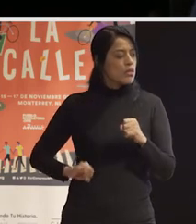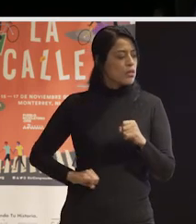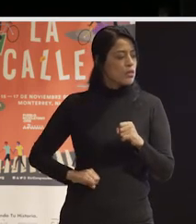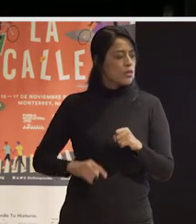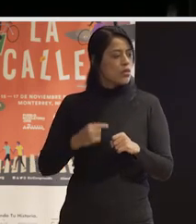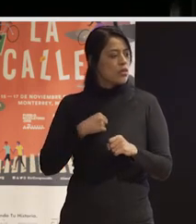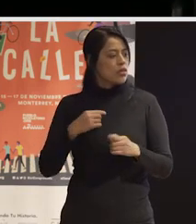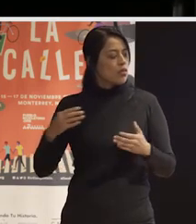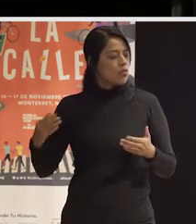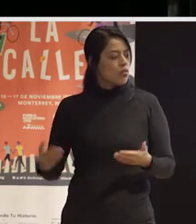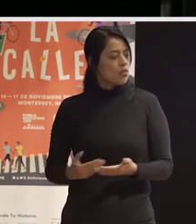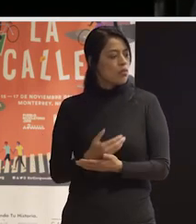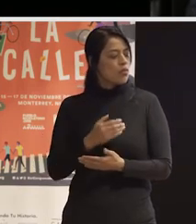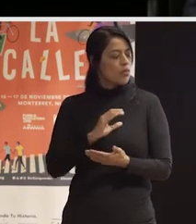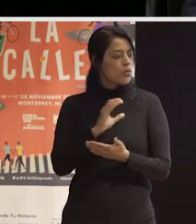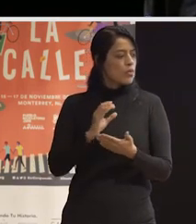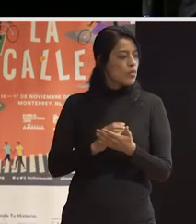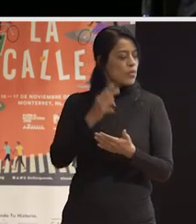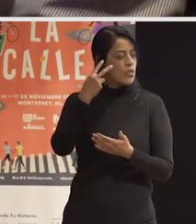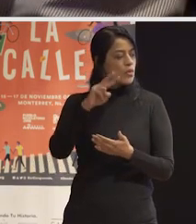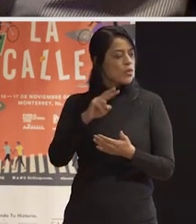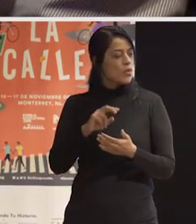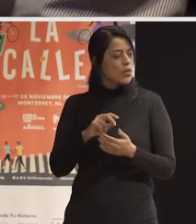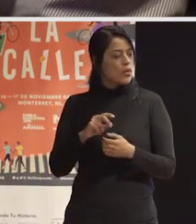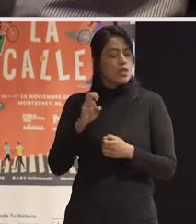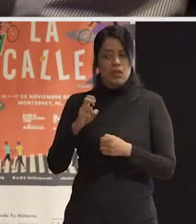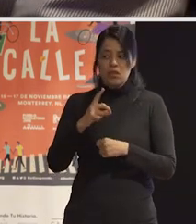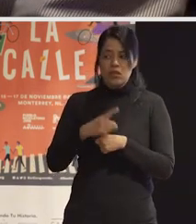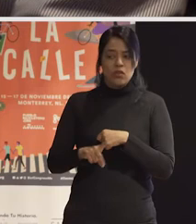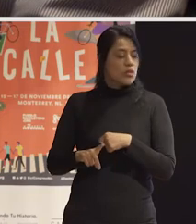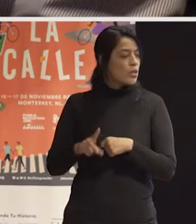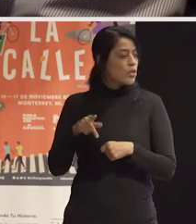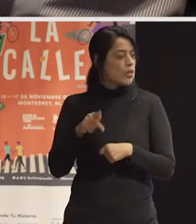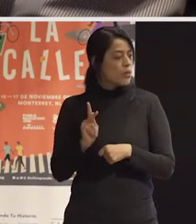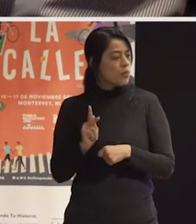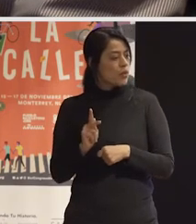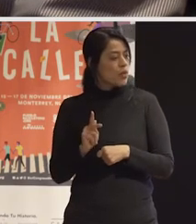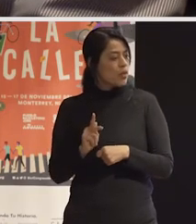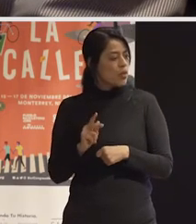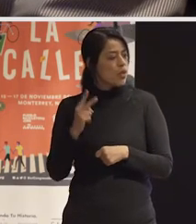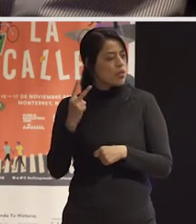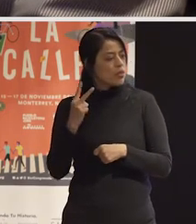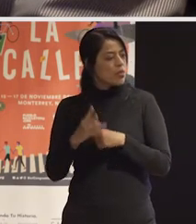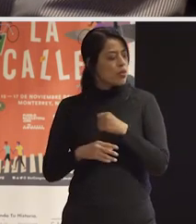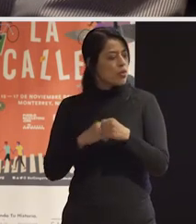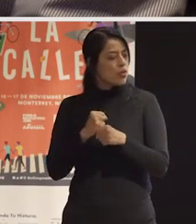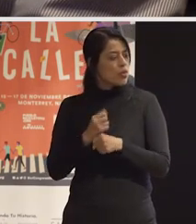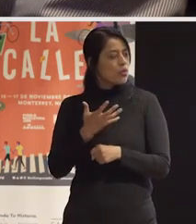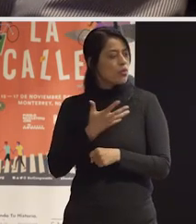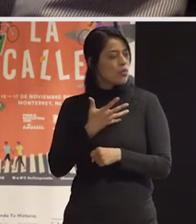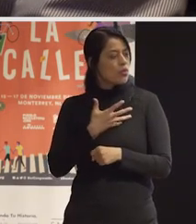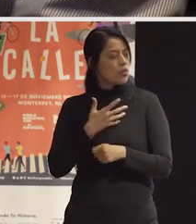méxico preparándome como pediatra sociedad y unos todos aspectos pero recientemente hace como dos años tuve